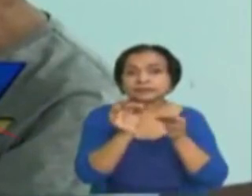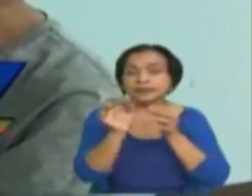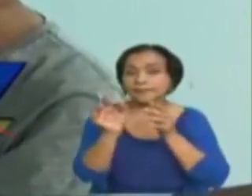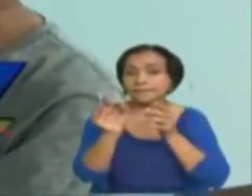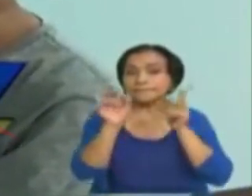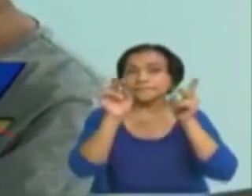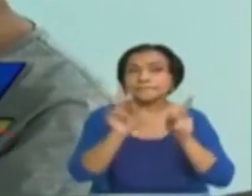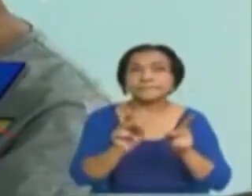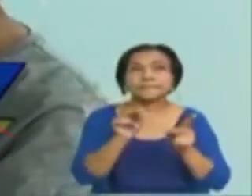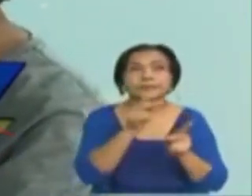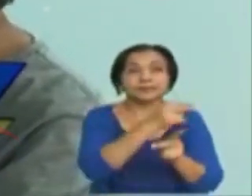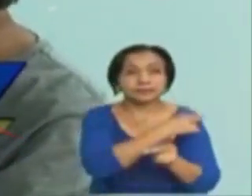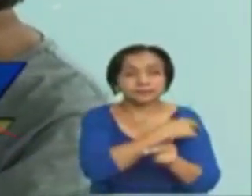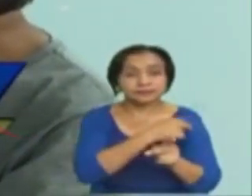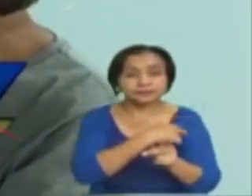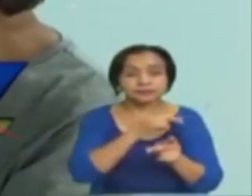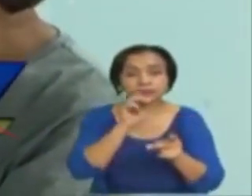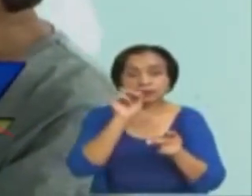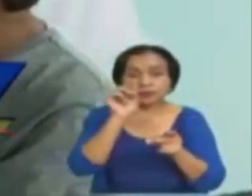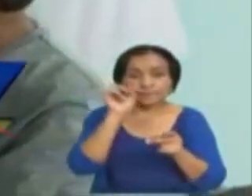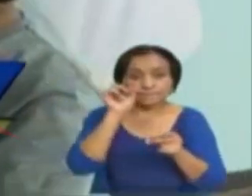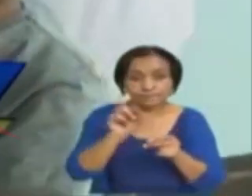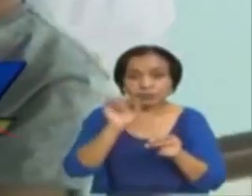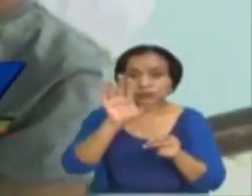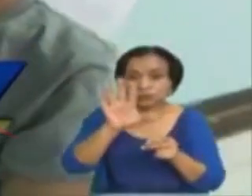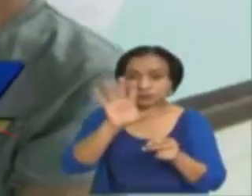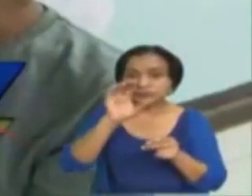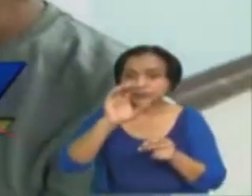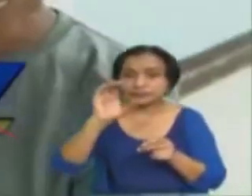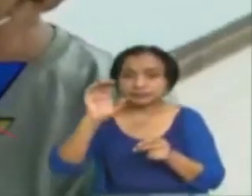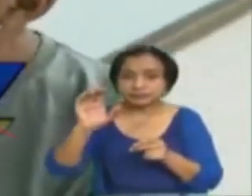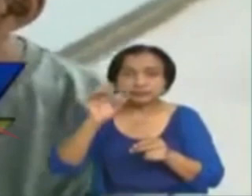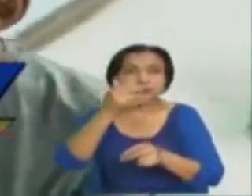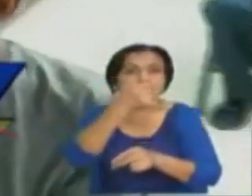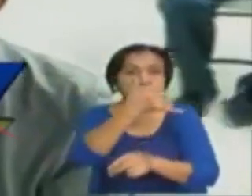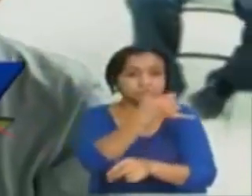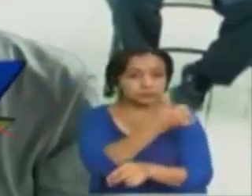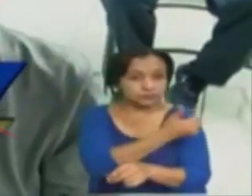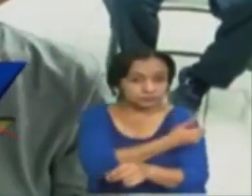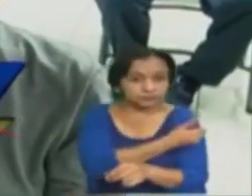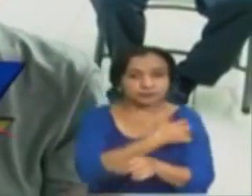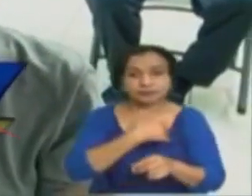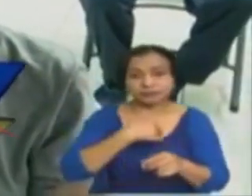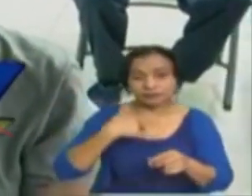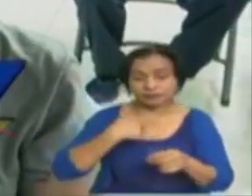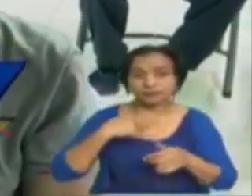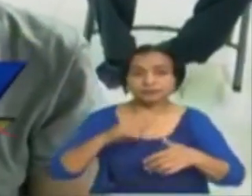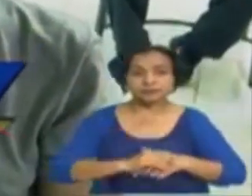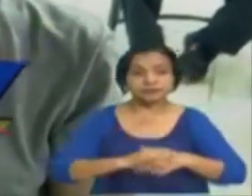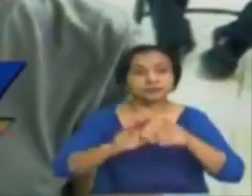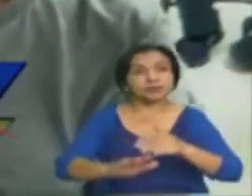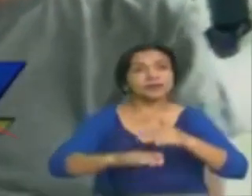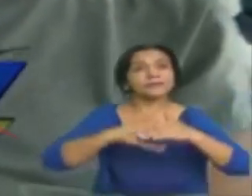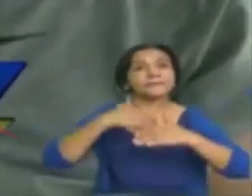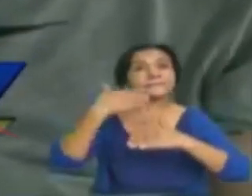se nos ha informado, todavía no se nos ha orientado esa indicación. Sabemos que algunos compañeros ya de la tercera edad,